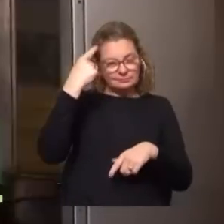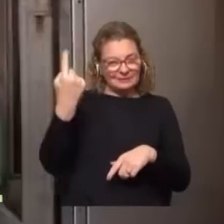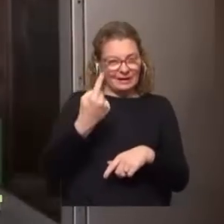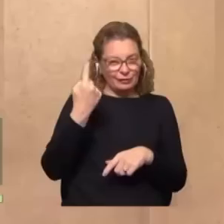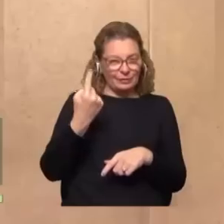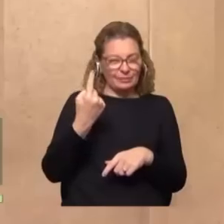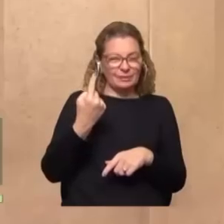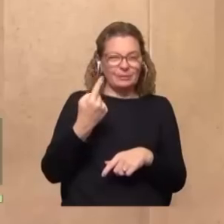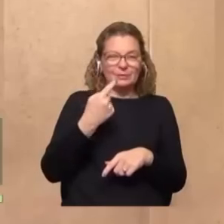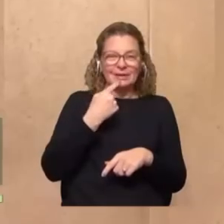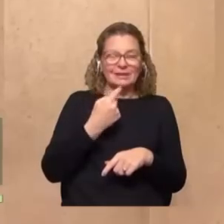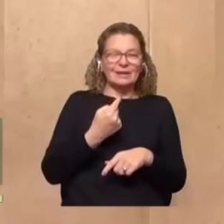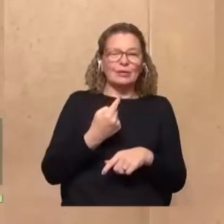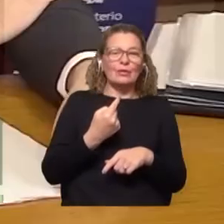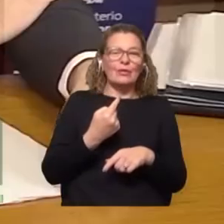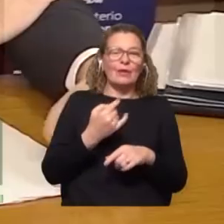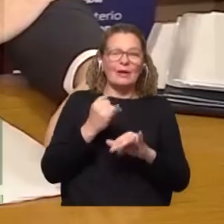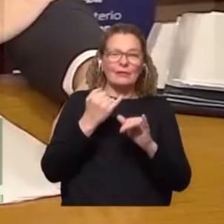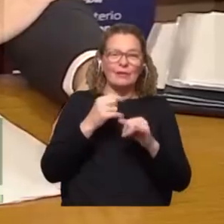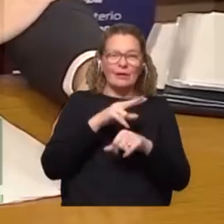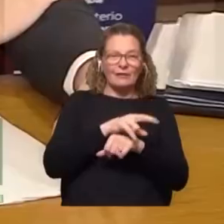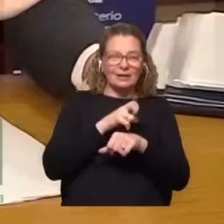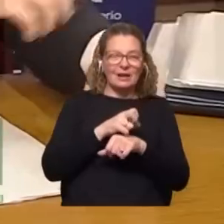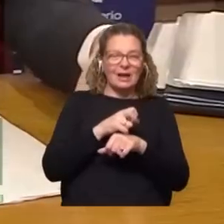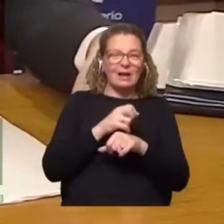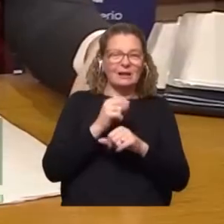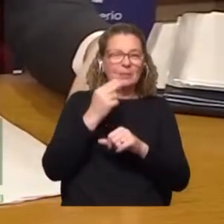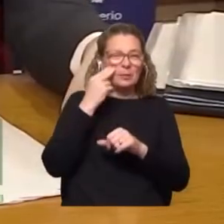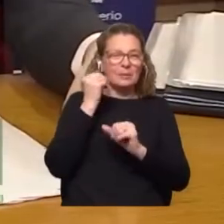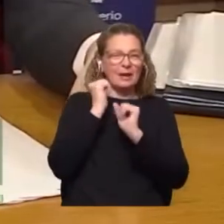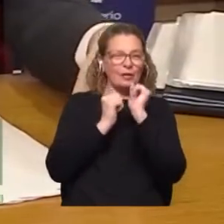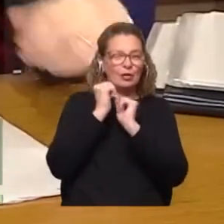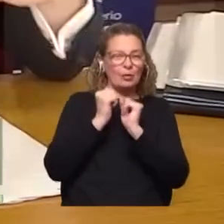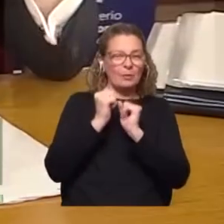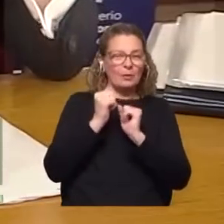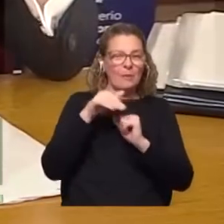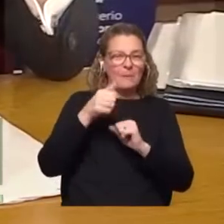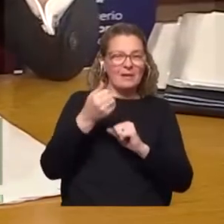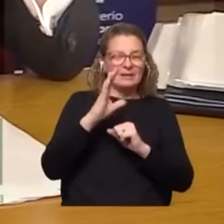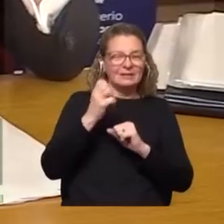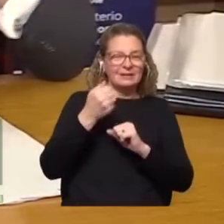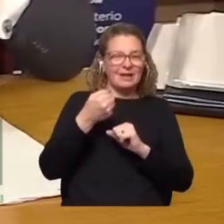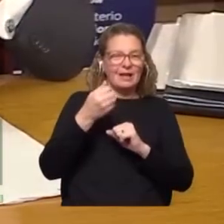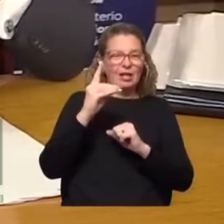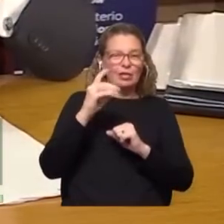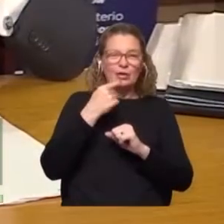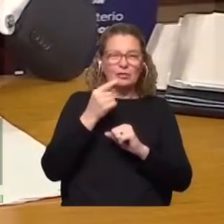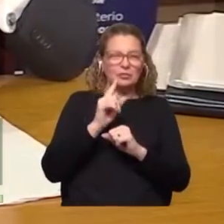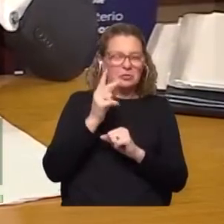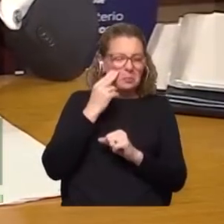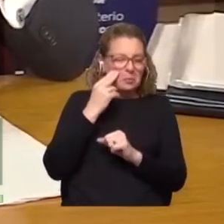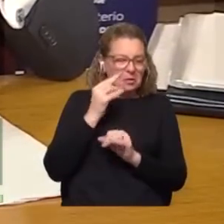exteriores Francisco bustillo informó al fiscal de delitos económicos y complejos Alejandro Machado que no se constataron